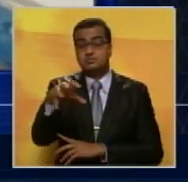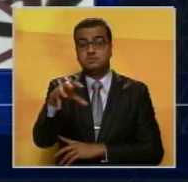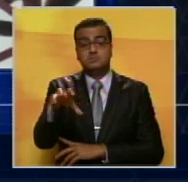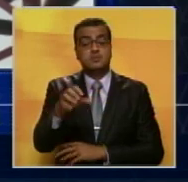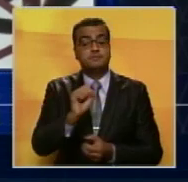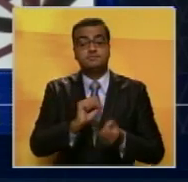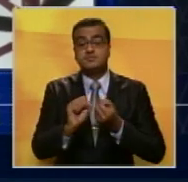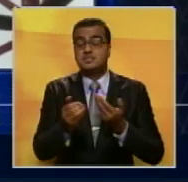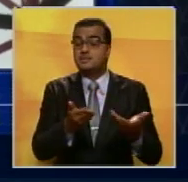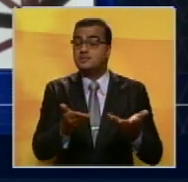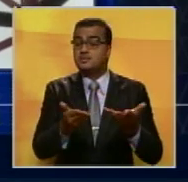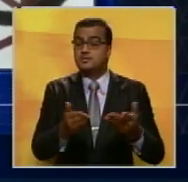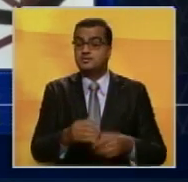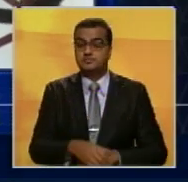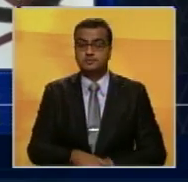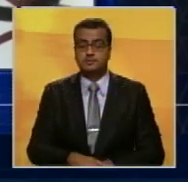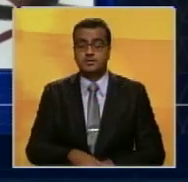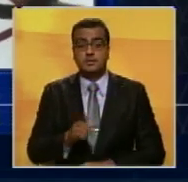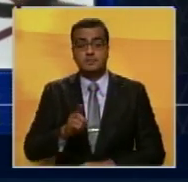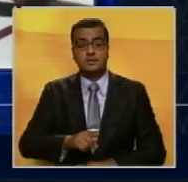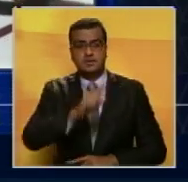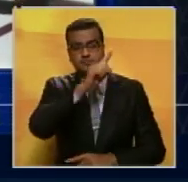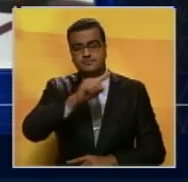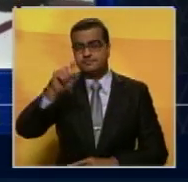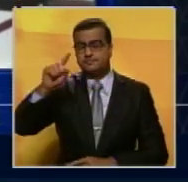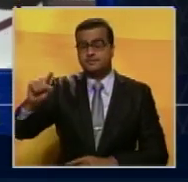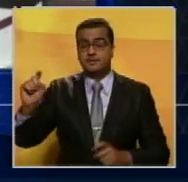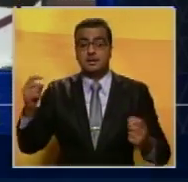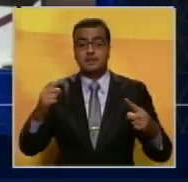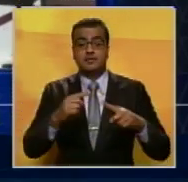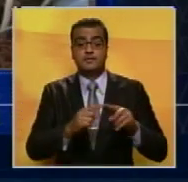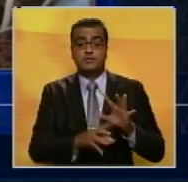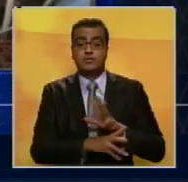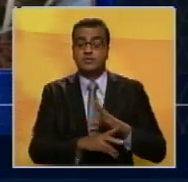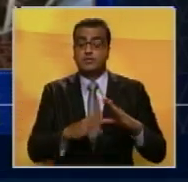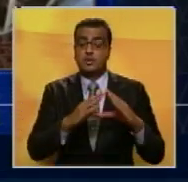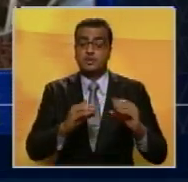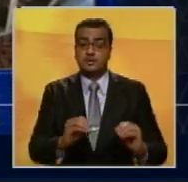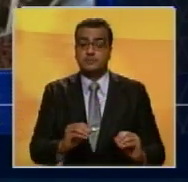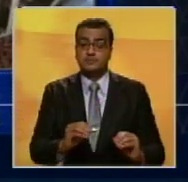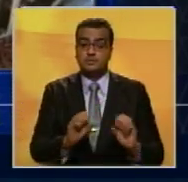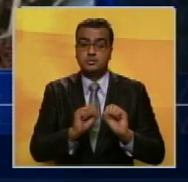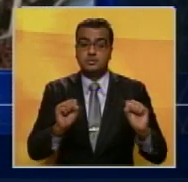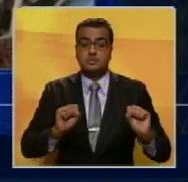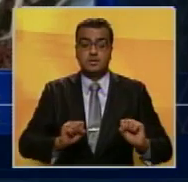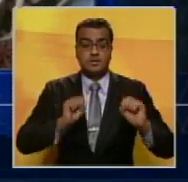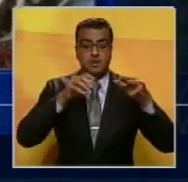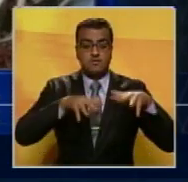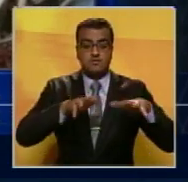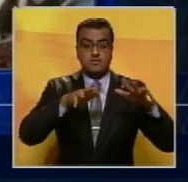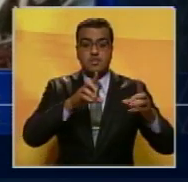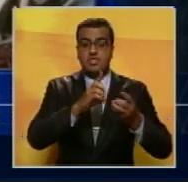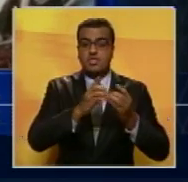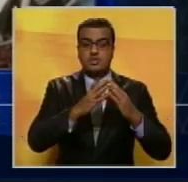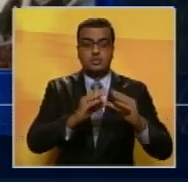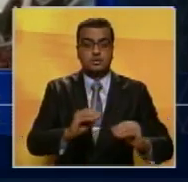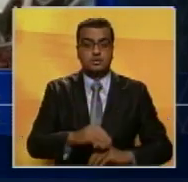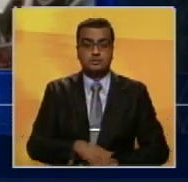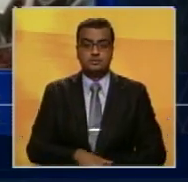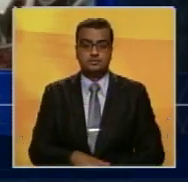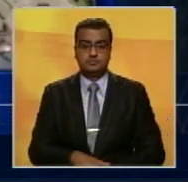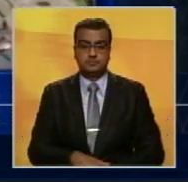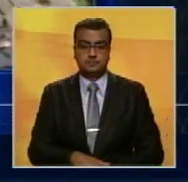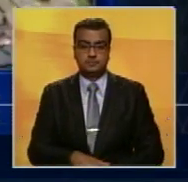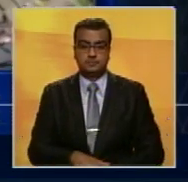fuera de servicio, mientras que el cableado eléctrico fue sustraído en su totalidad y los sistemas del aire acondicionado fueron desarmados por